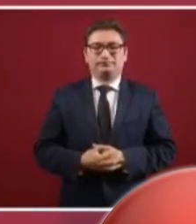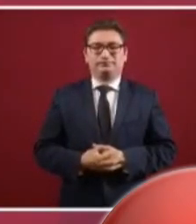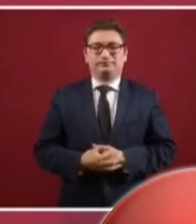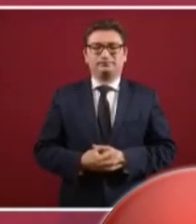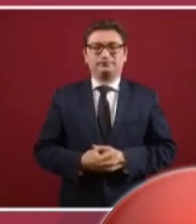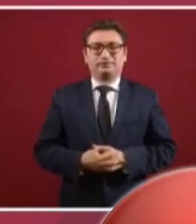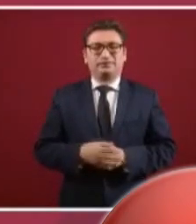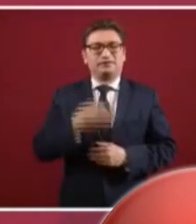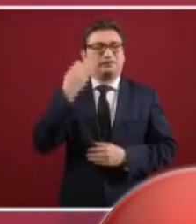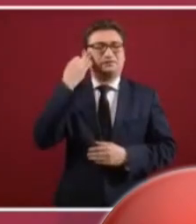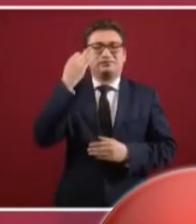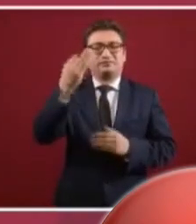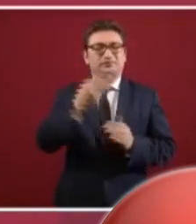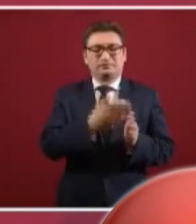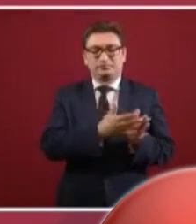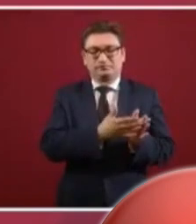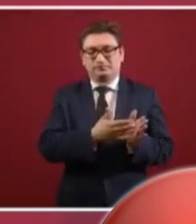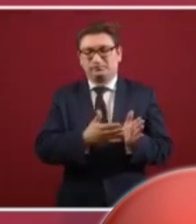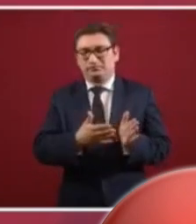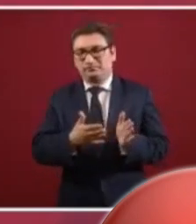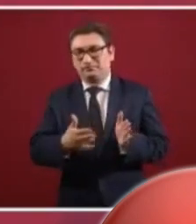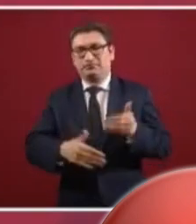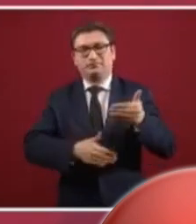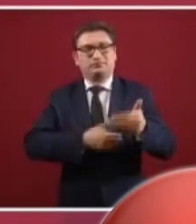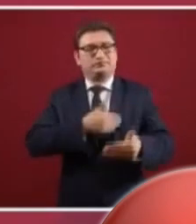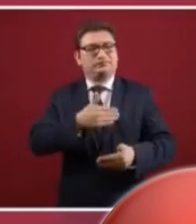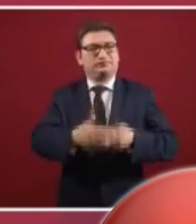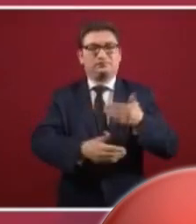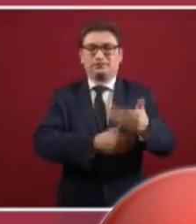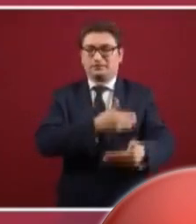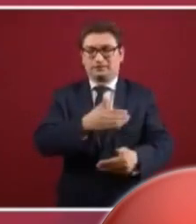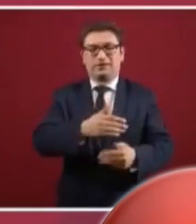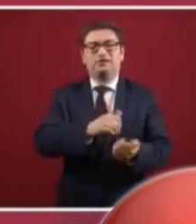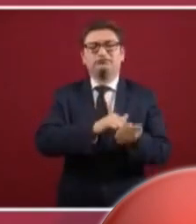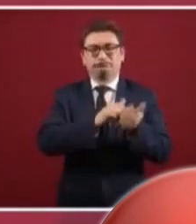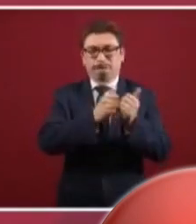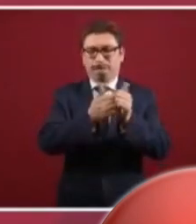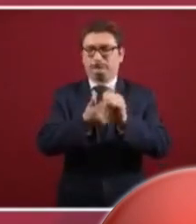Es un proceso de transición. Yo espero que